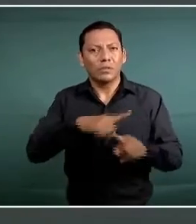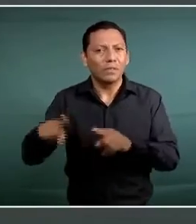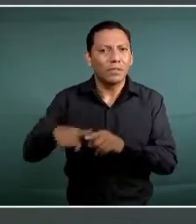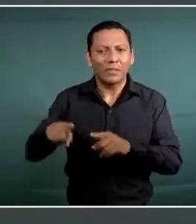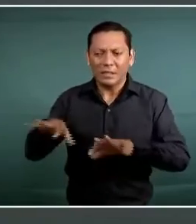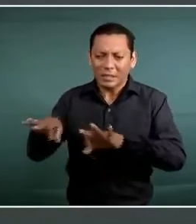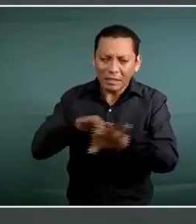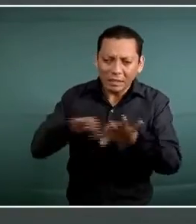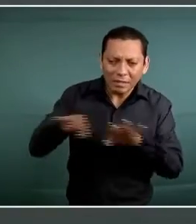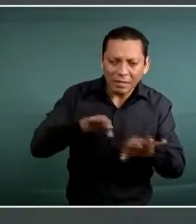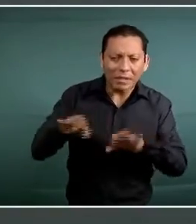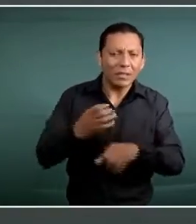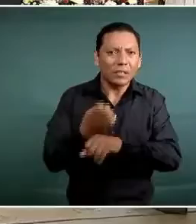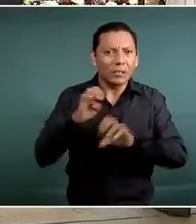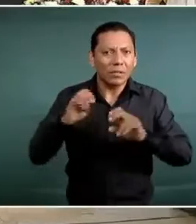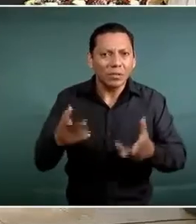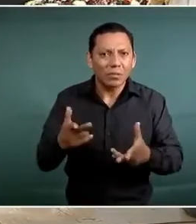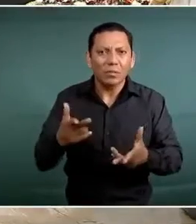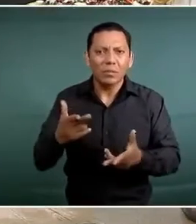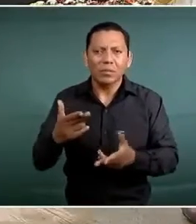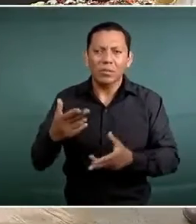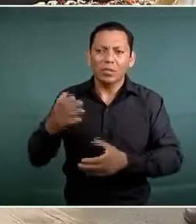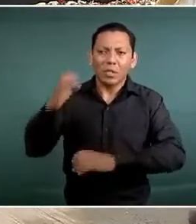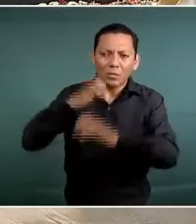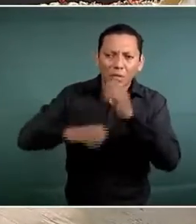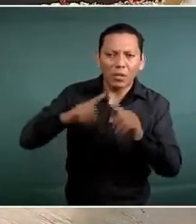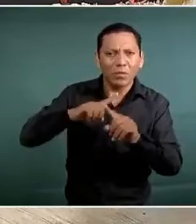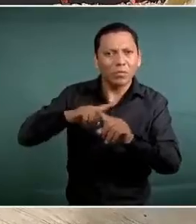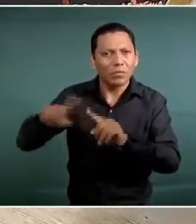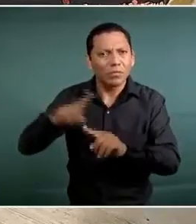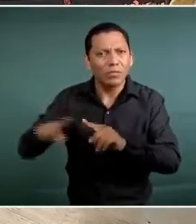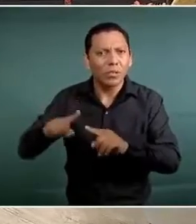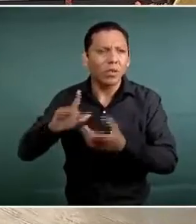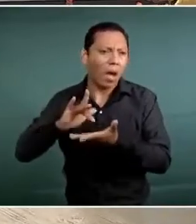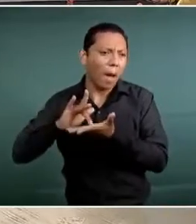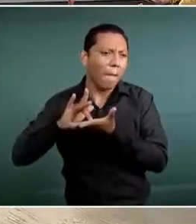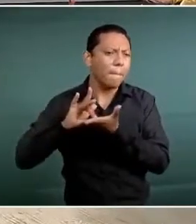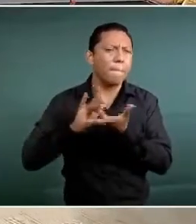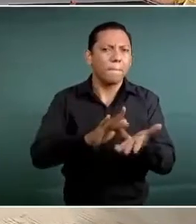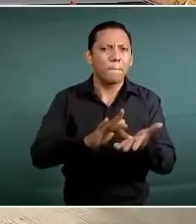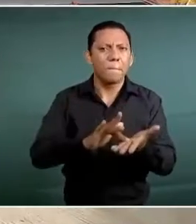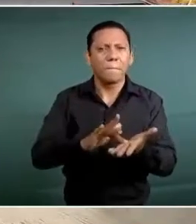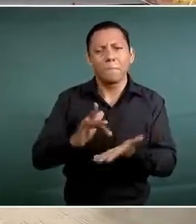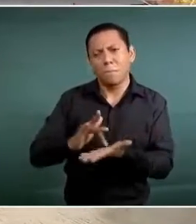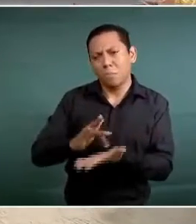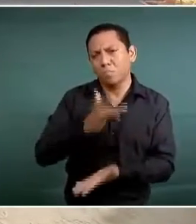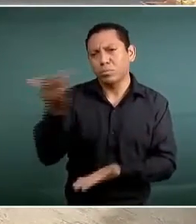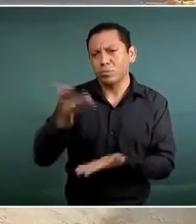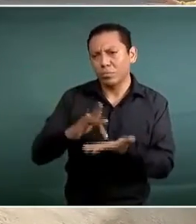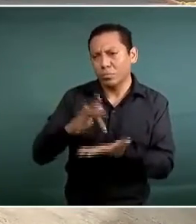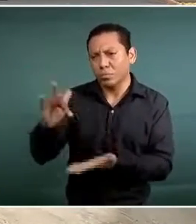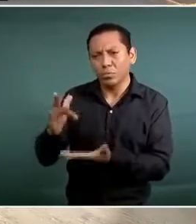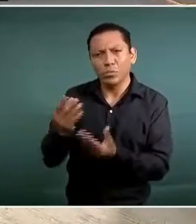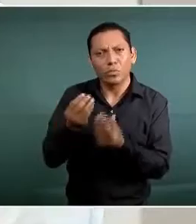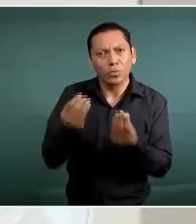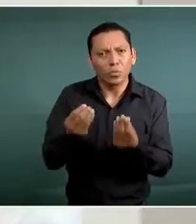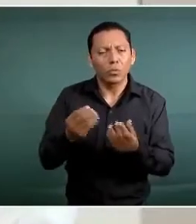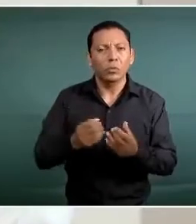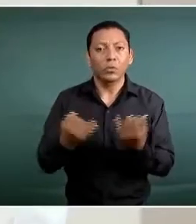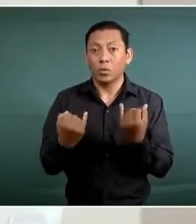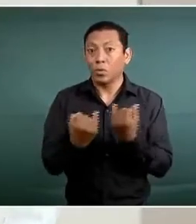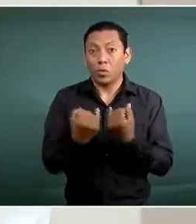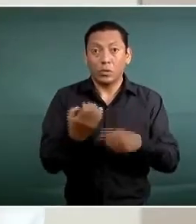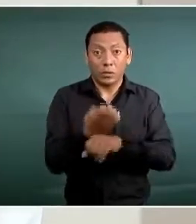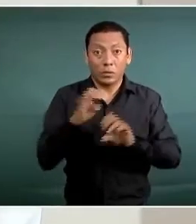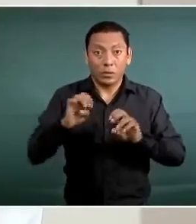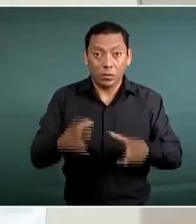a los empresarios de buen corazón que se han sumado para complementar estas raciones alimenticias. También aquí en